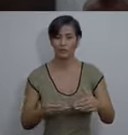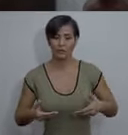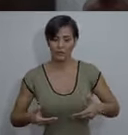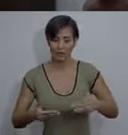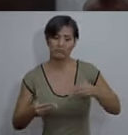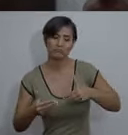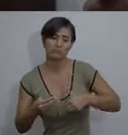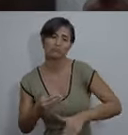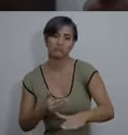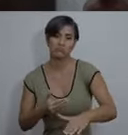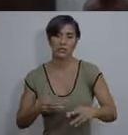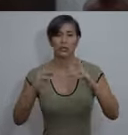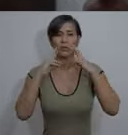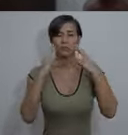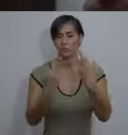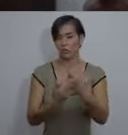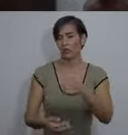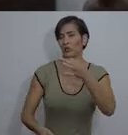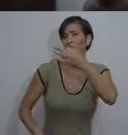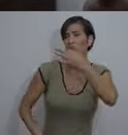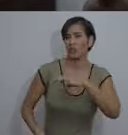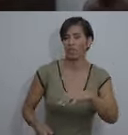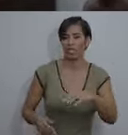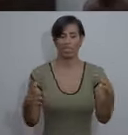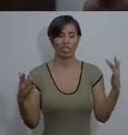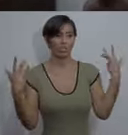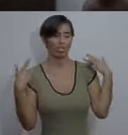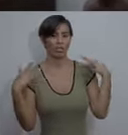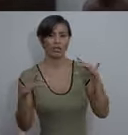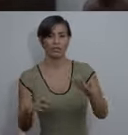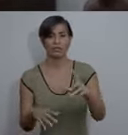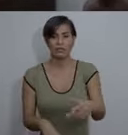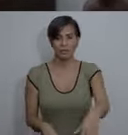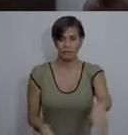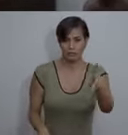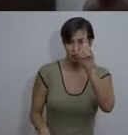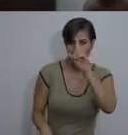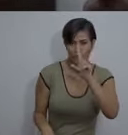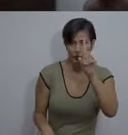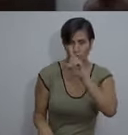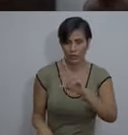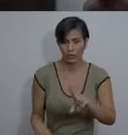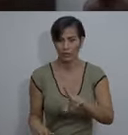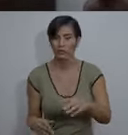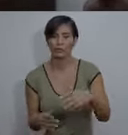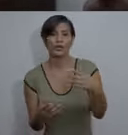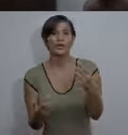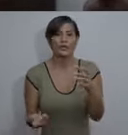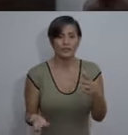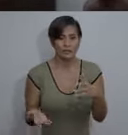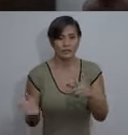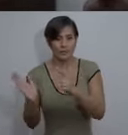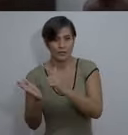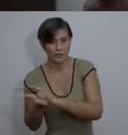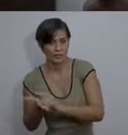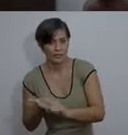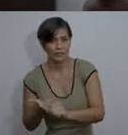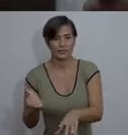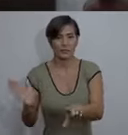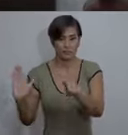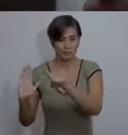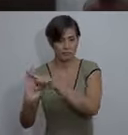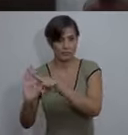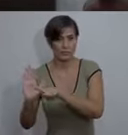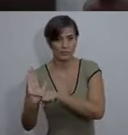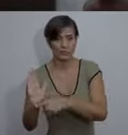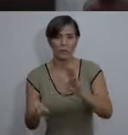en la calle en fiestas o reuniones sociales desatendiendo las recomendaciones de protección no habrá medida que sea suficiente la